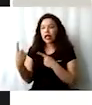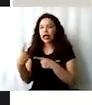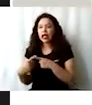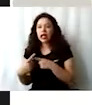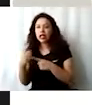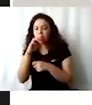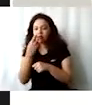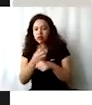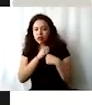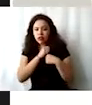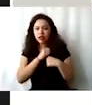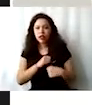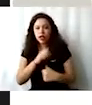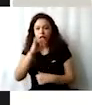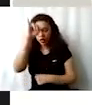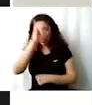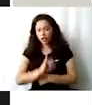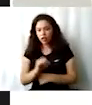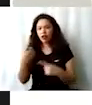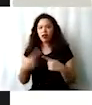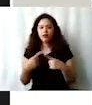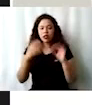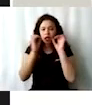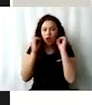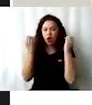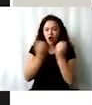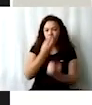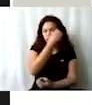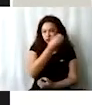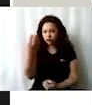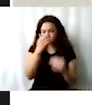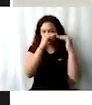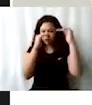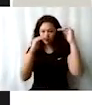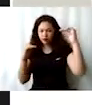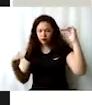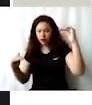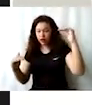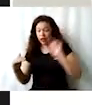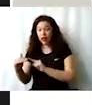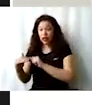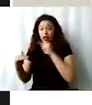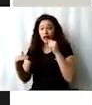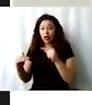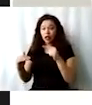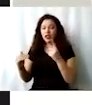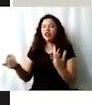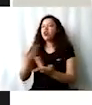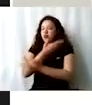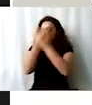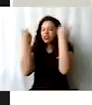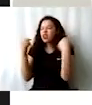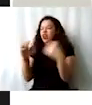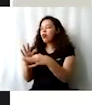de ellos, quien en esta organización y en esta estructura, en este organigrama, por supuesto no se lo hacen saber o